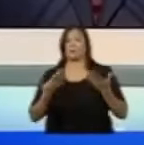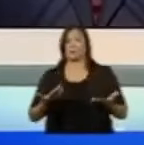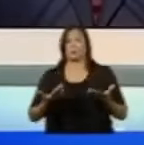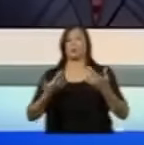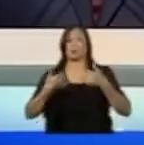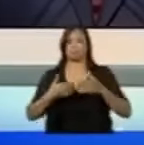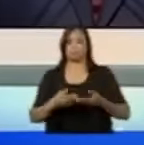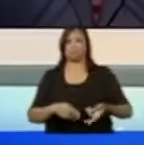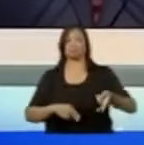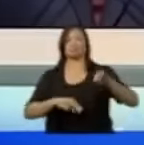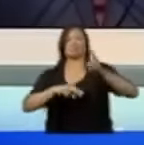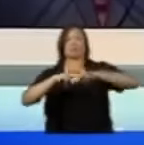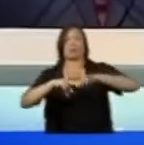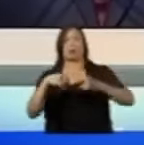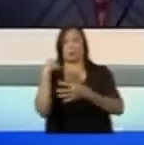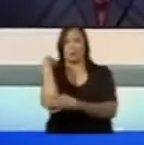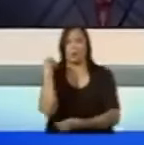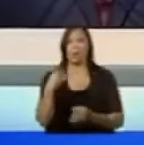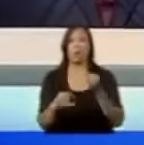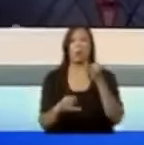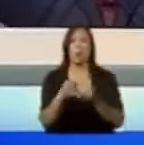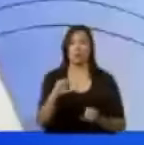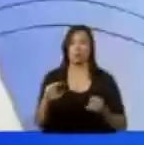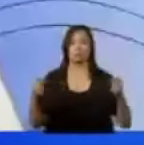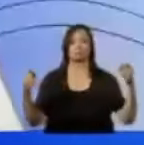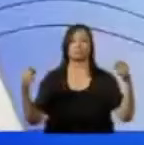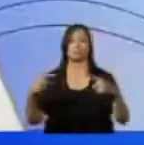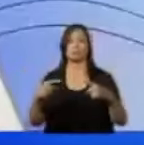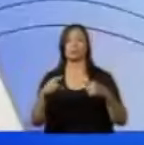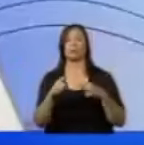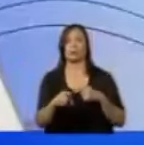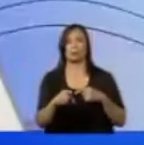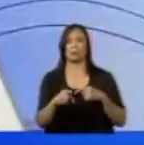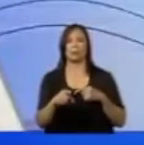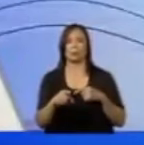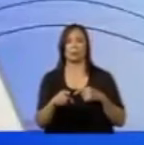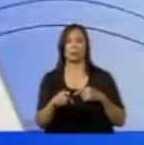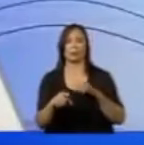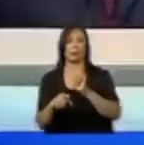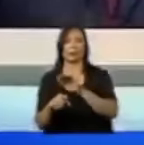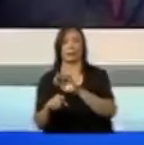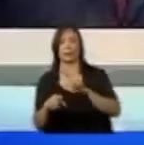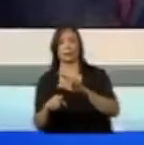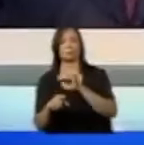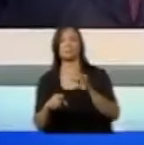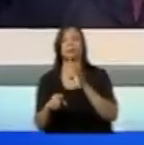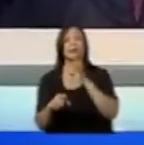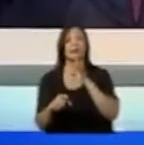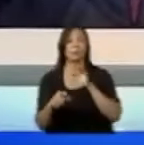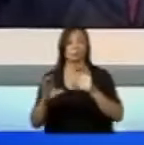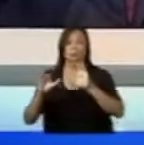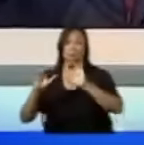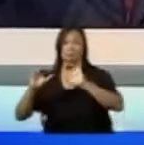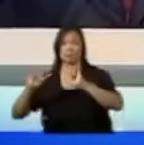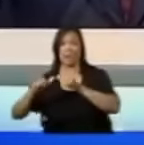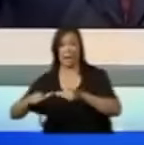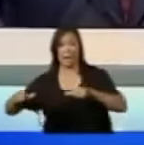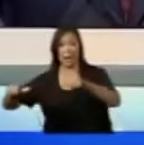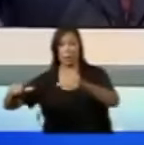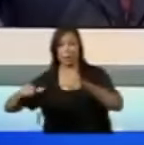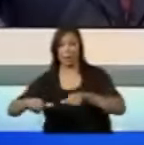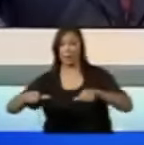sí estuviera alta la pobreza. Último derecho a réplica para el candidato Martínez. Hablando de aulas,